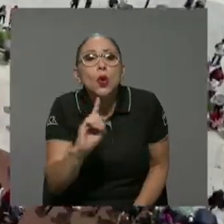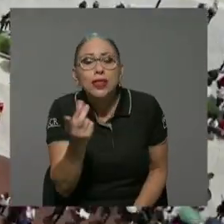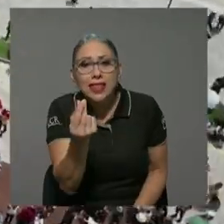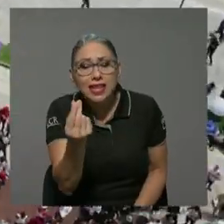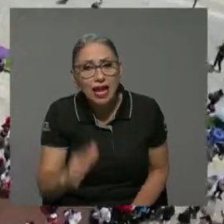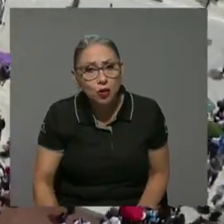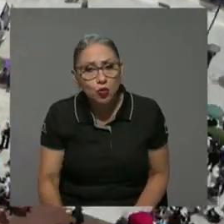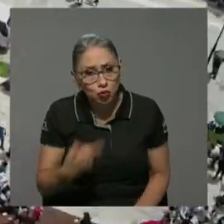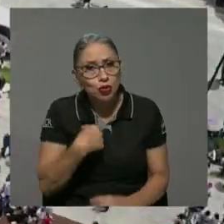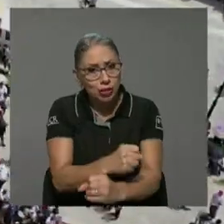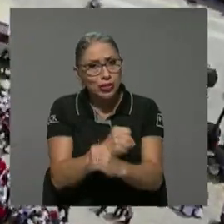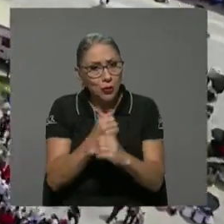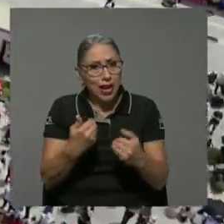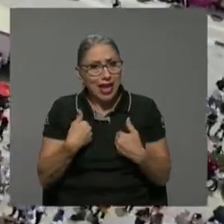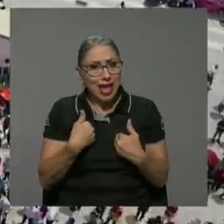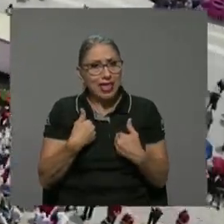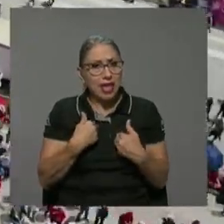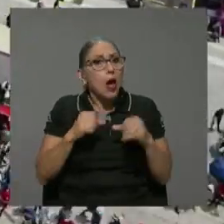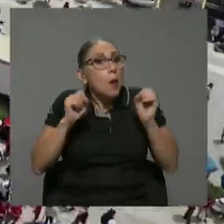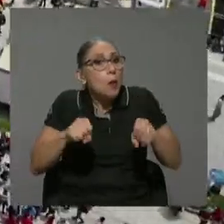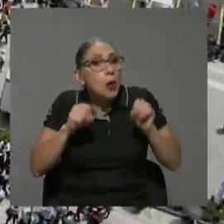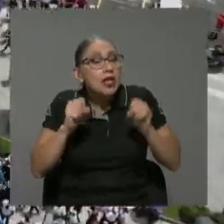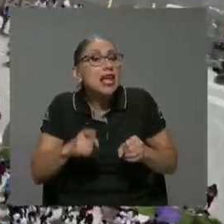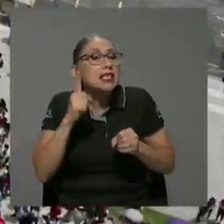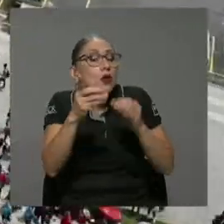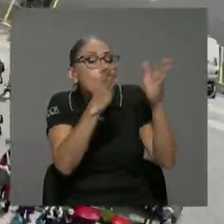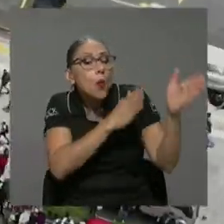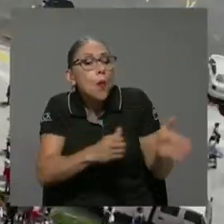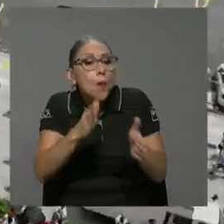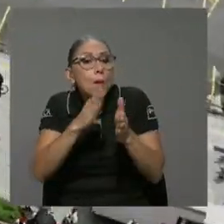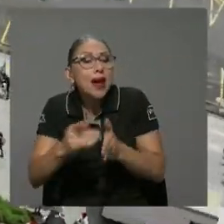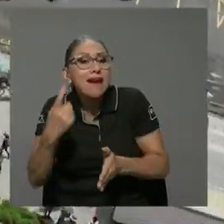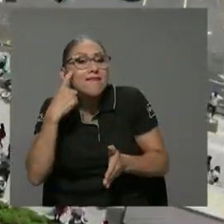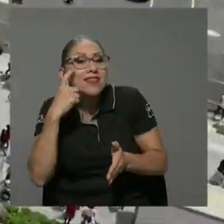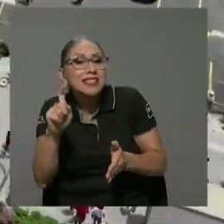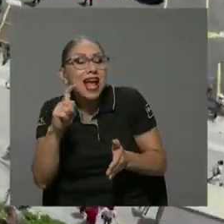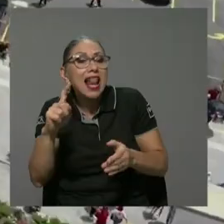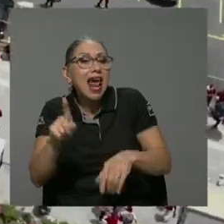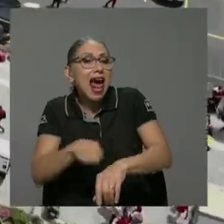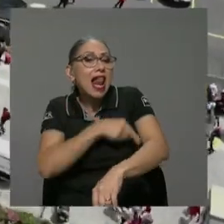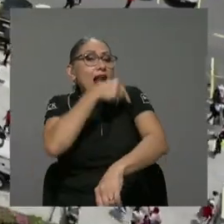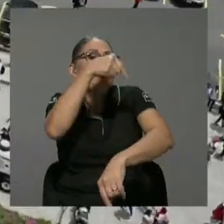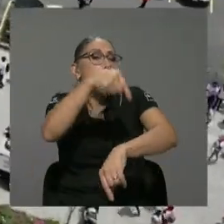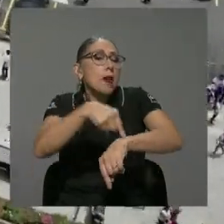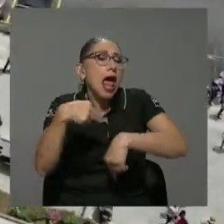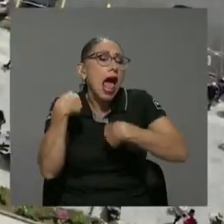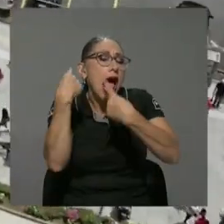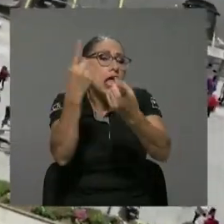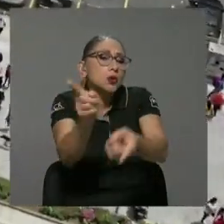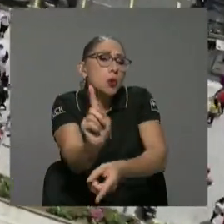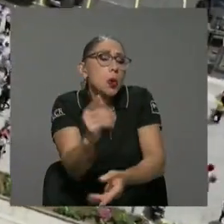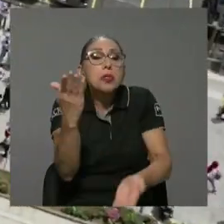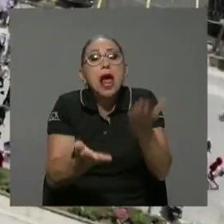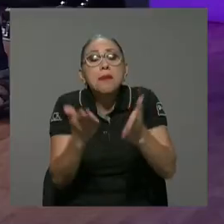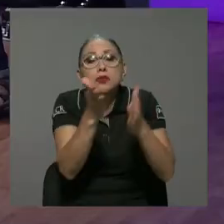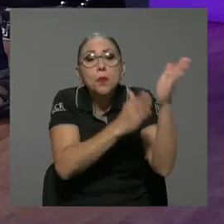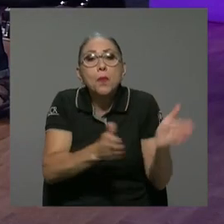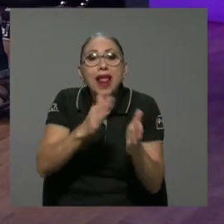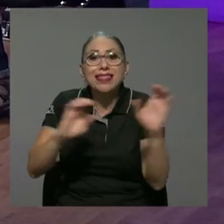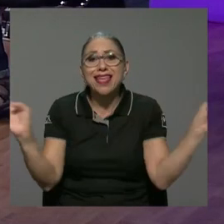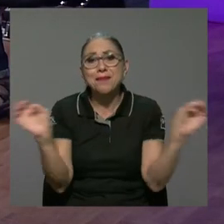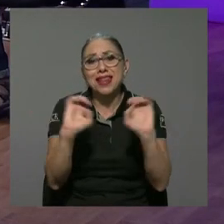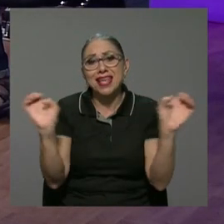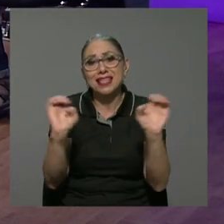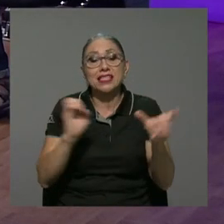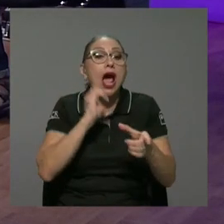no ser un plan fiscal a largo plazo, podría ser un plan de emergencia. Podrían ser impuestos específicos a